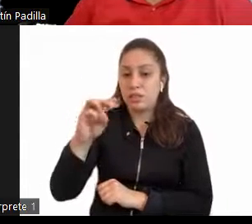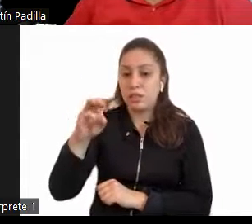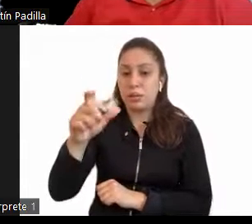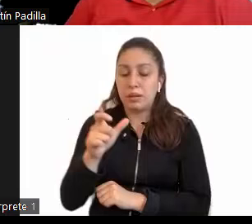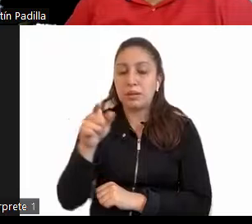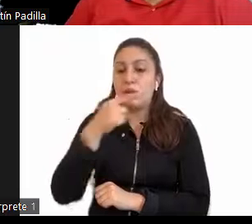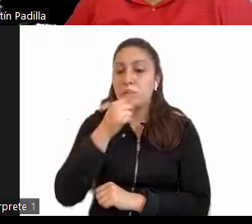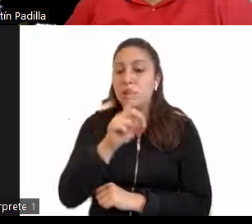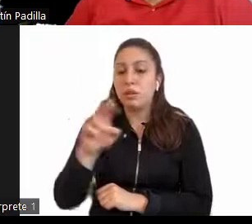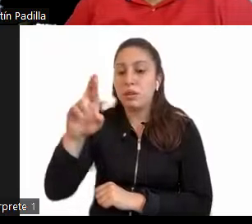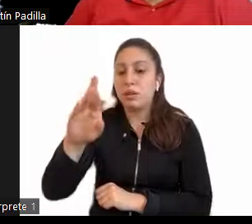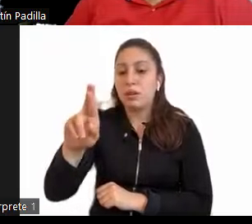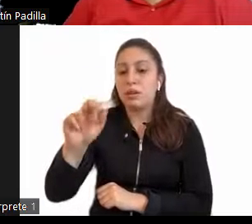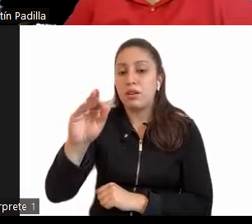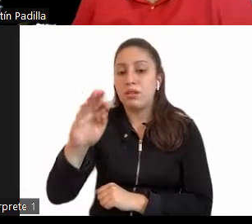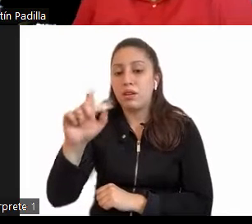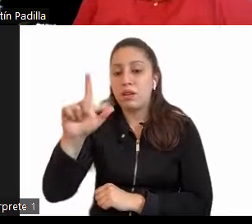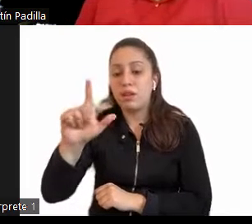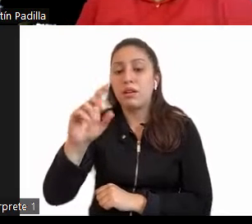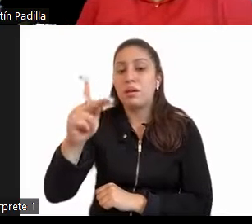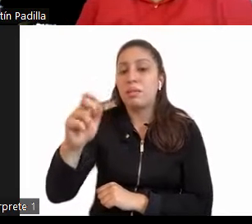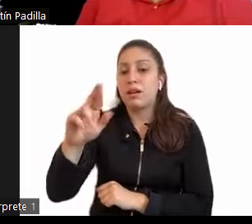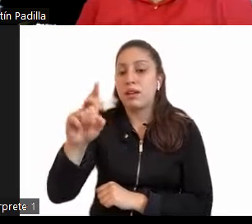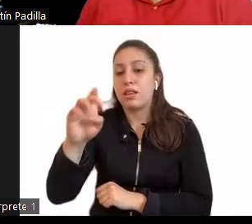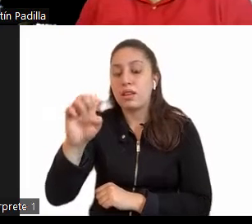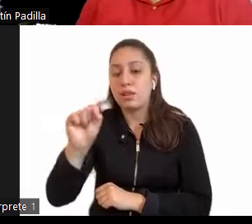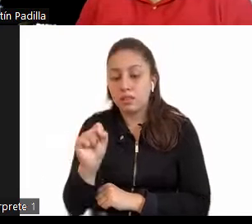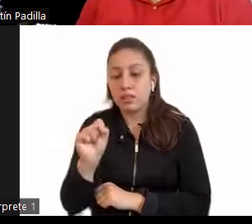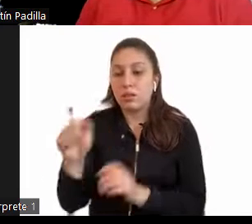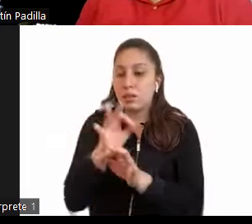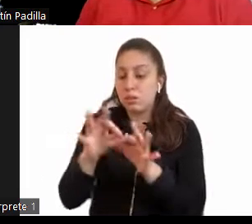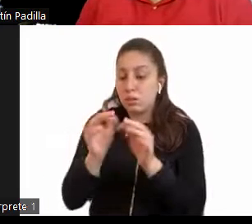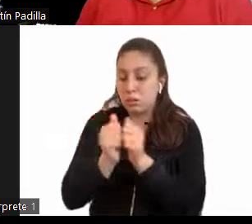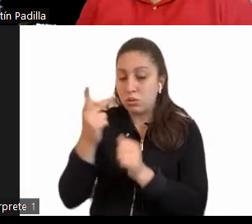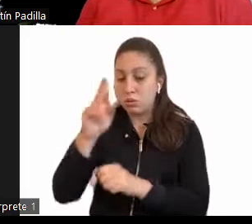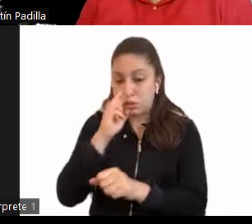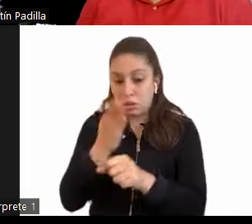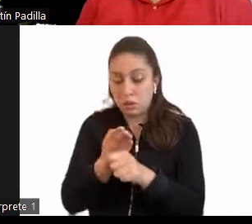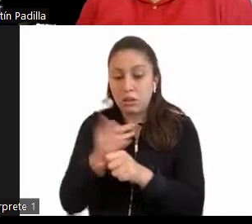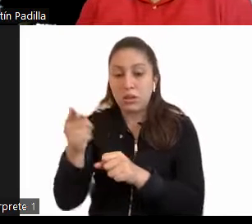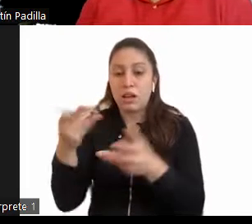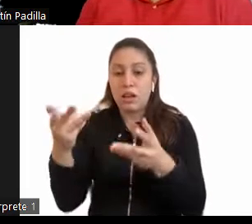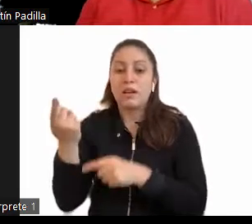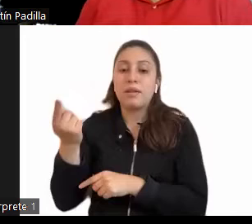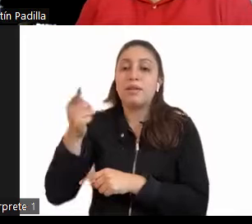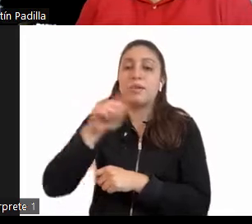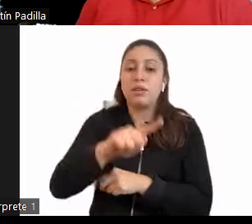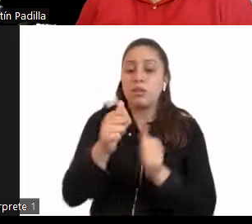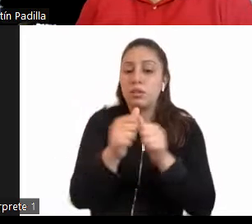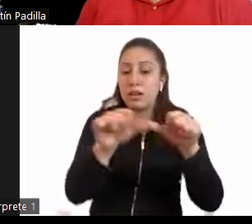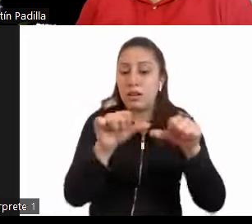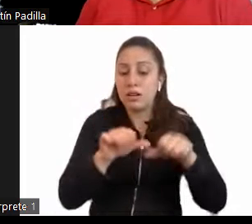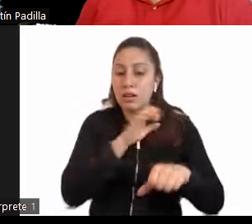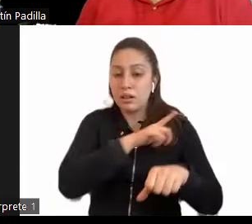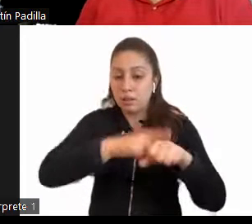doctor Rafael Bernardo Carmona Paredes, y que, en medida de sus responsabilidades, quiera las instrucciones conducentes para realizar un estudio